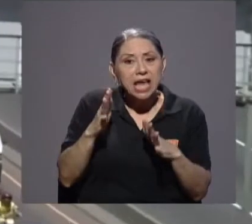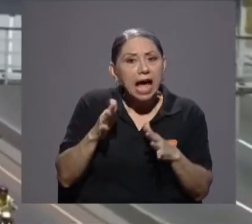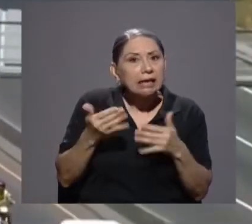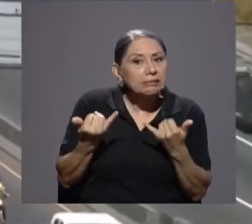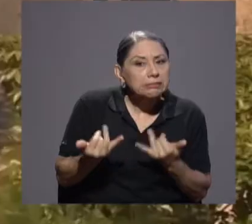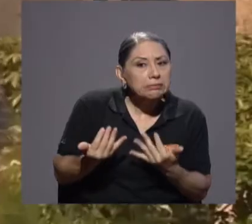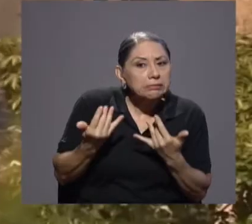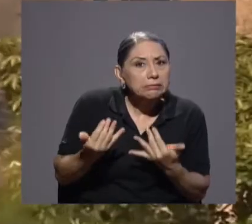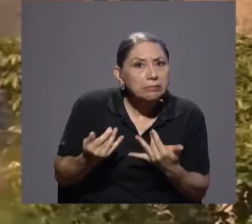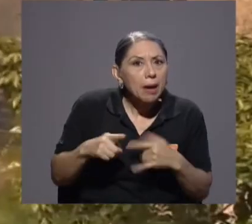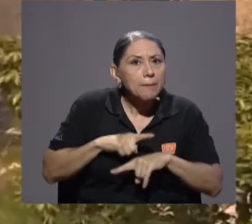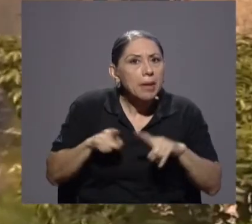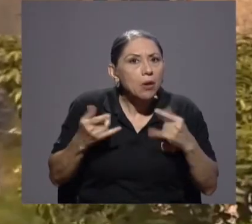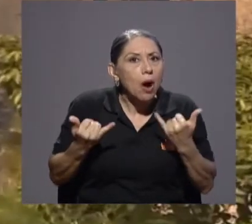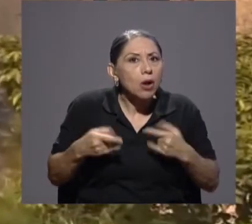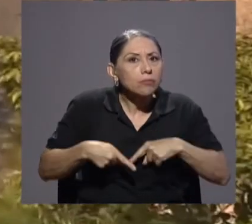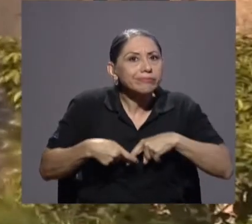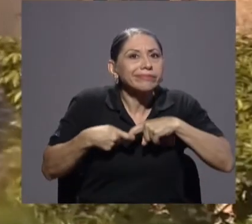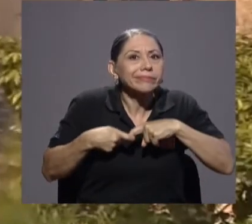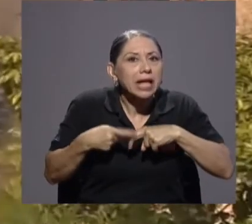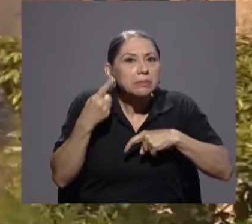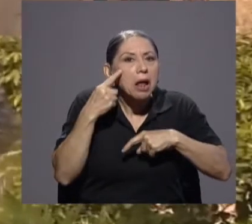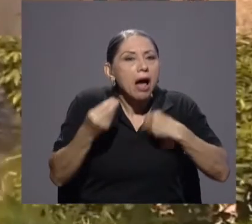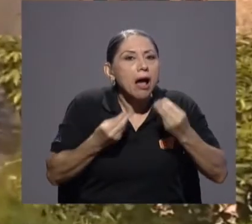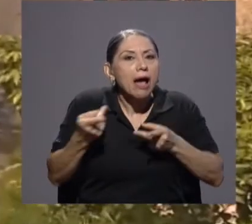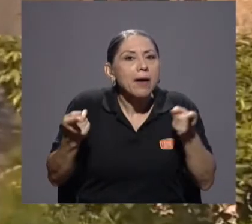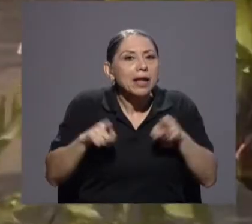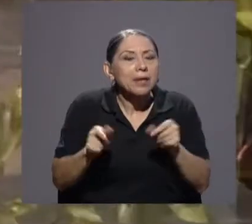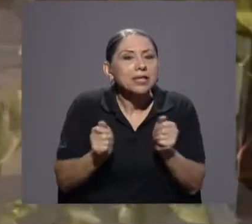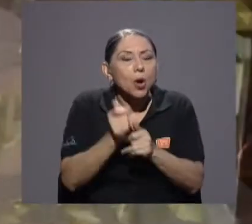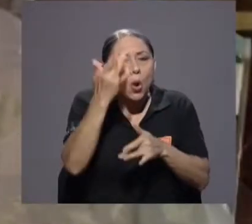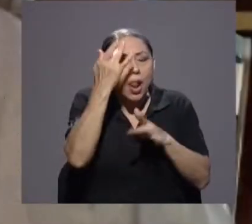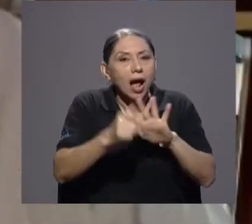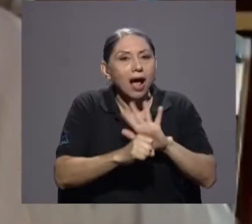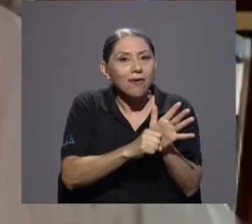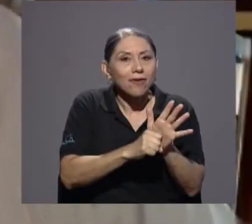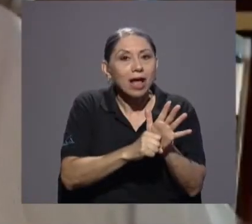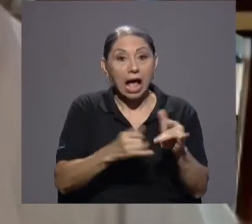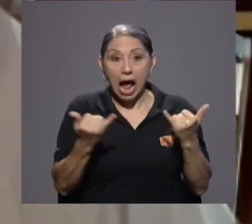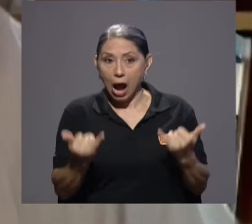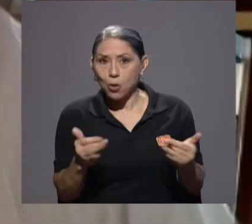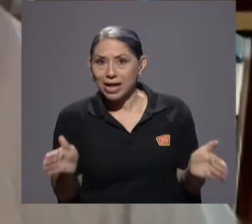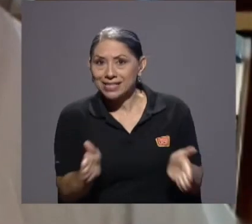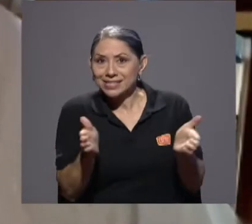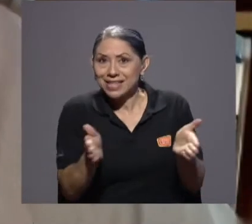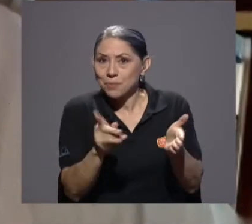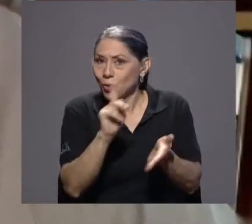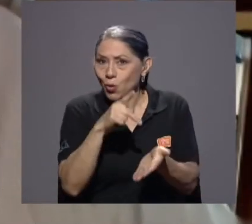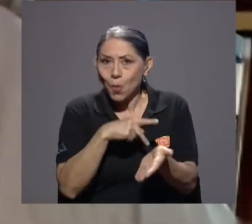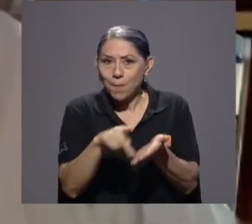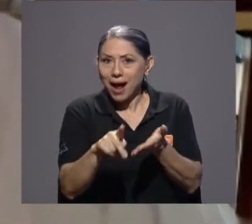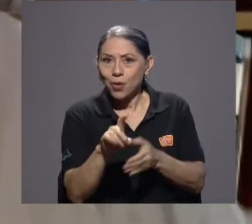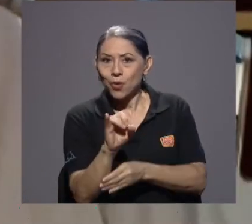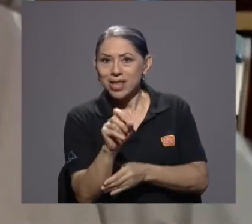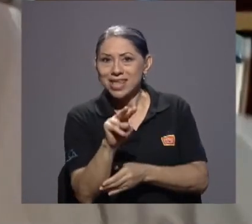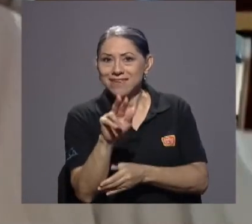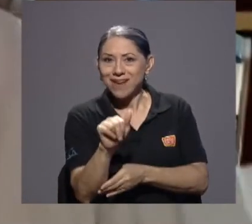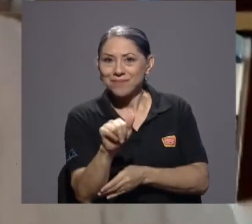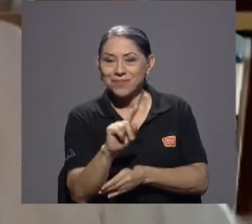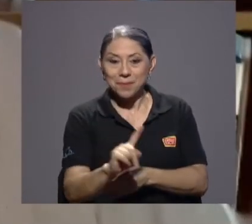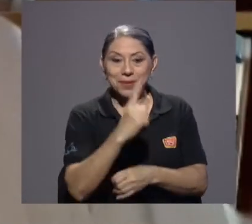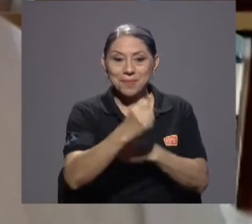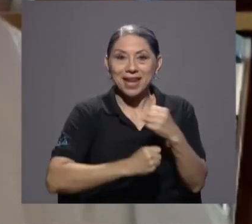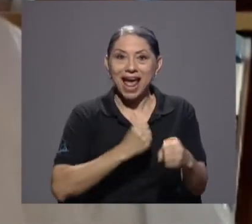espera de ver qué pasa con el tema de la pandemia, ante un estímulo importante como es el no pago del IVA en un primer año del 0% y